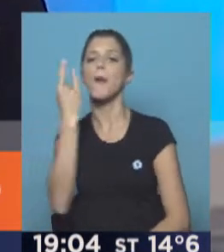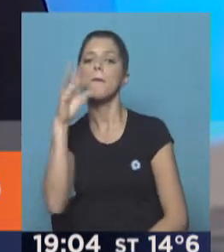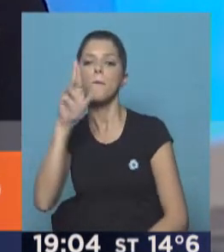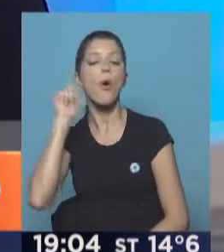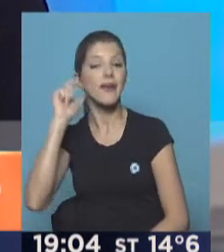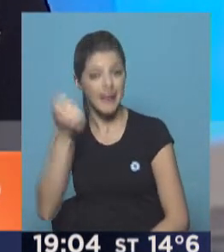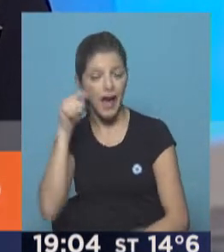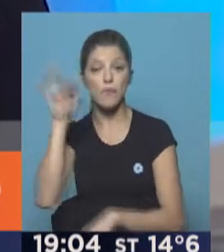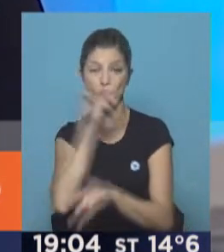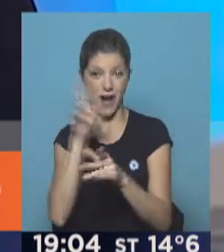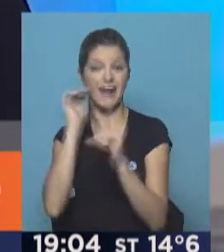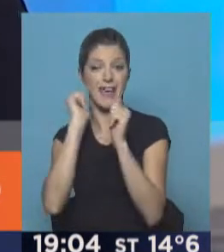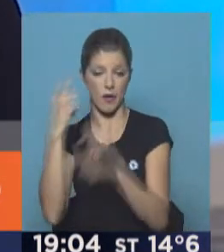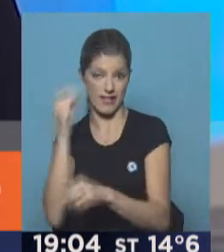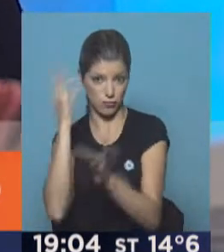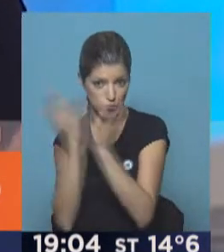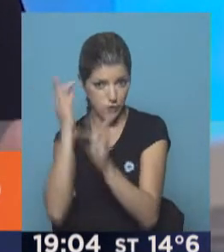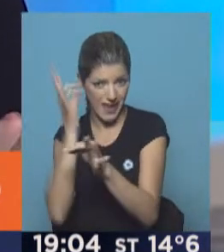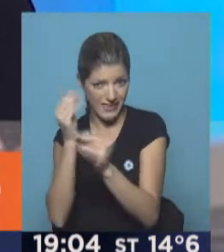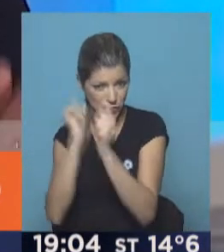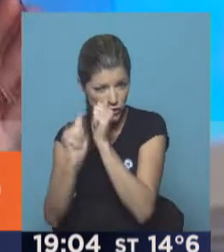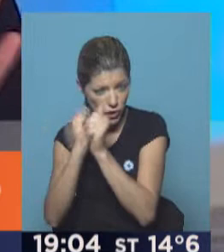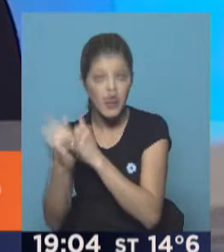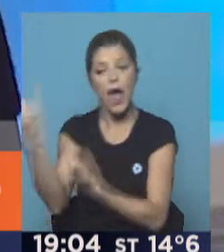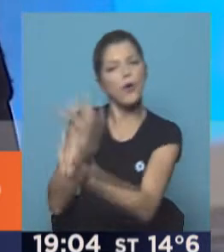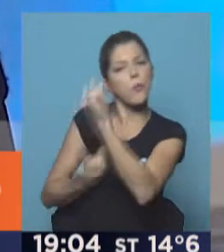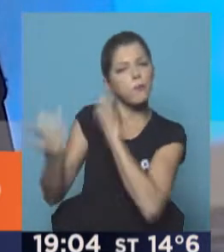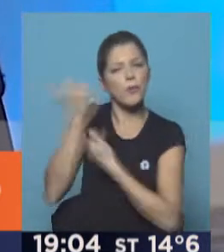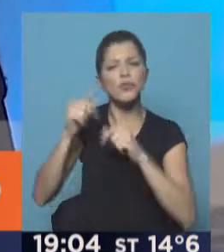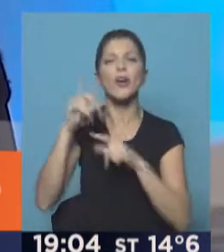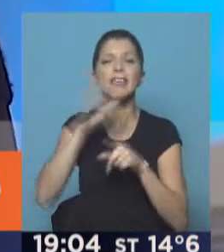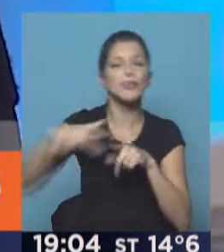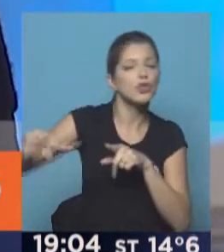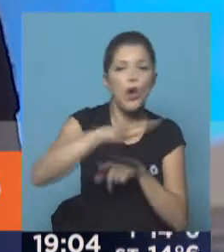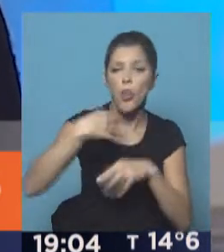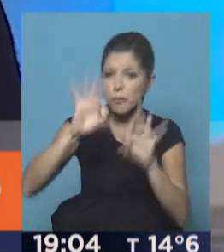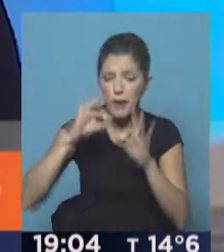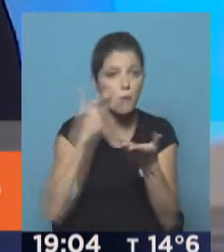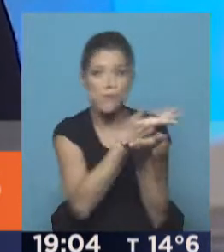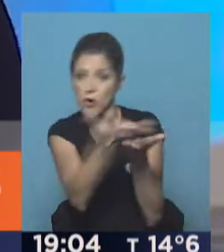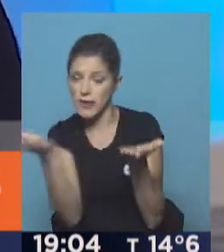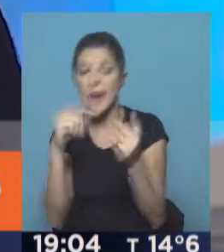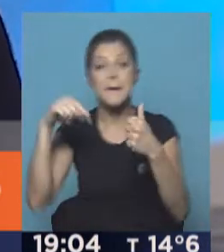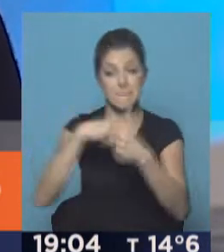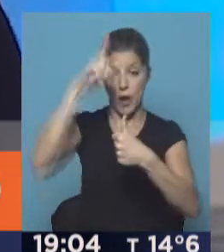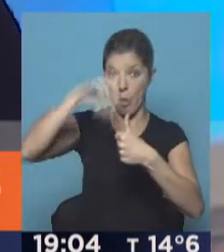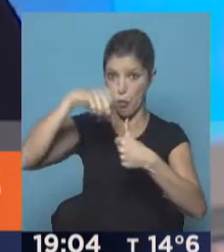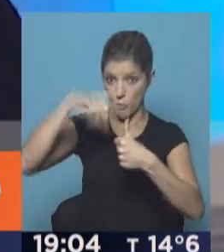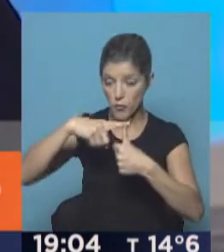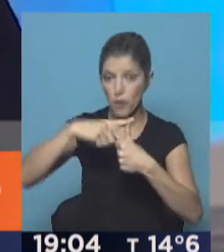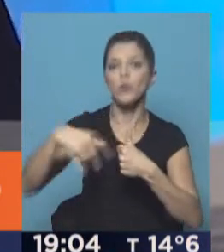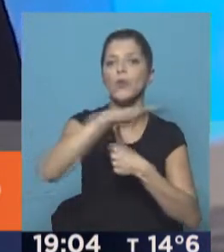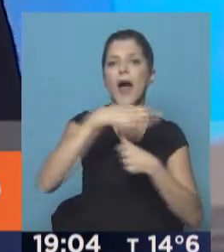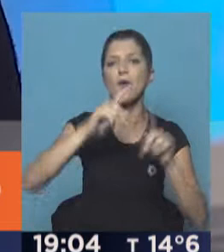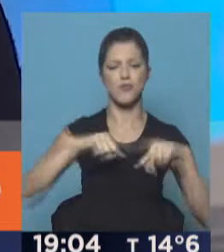historiadora de la Casa Histórica. Ella nos mostró toda la casa, pero tres lugares en particular. Uno de ellos es el Placario, una galería